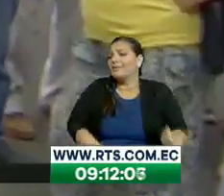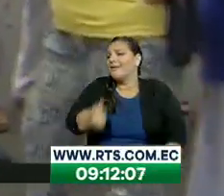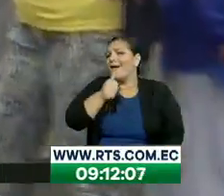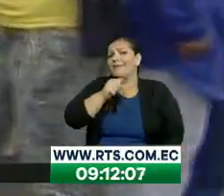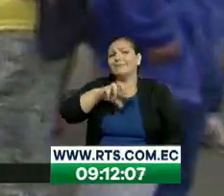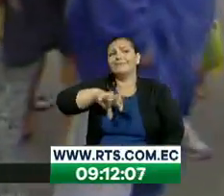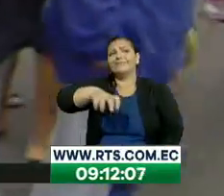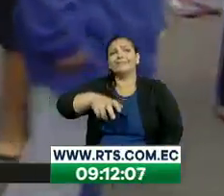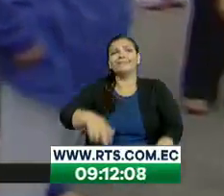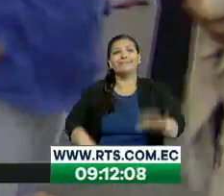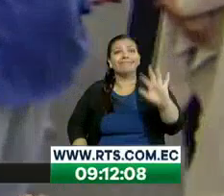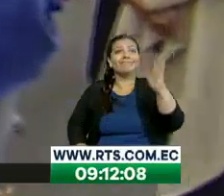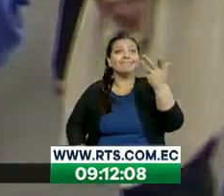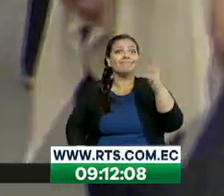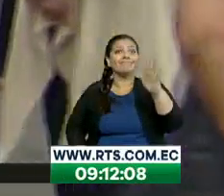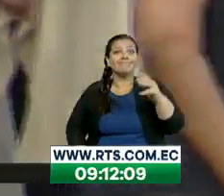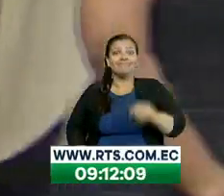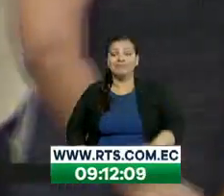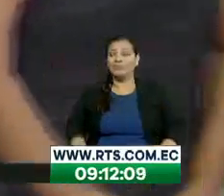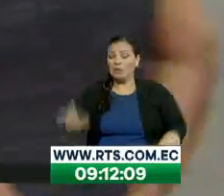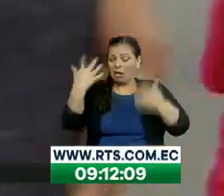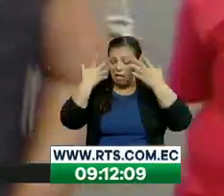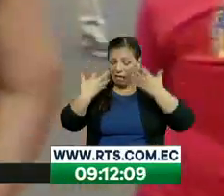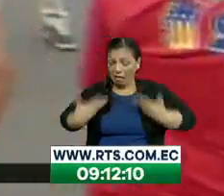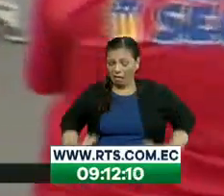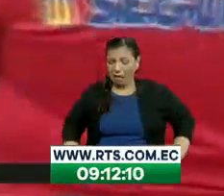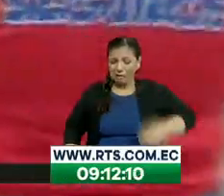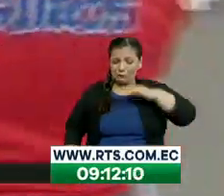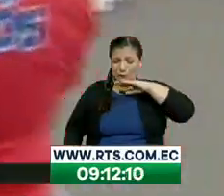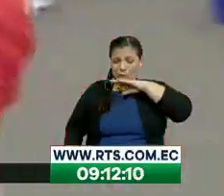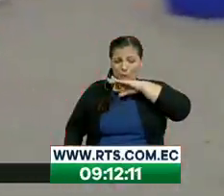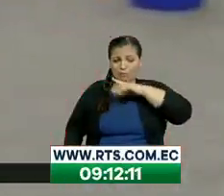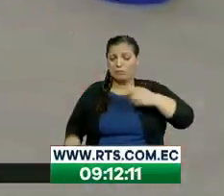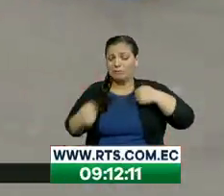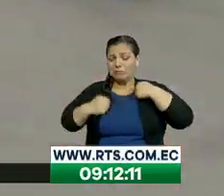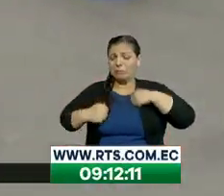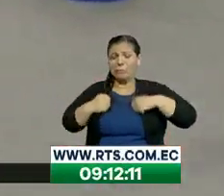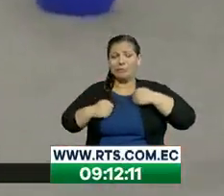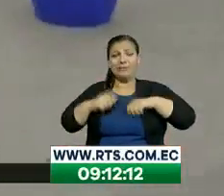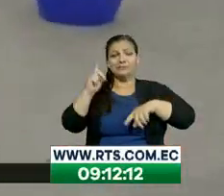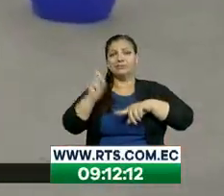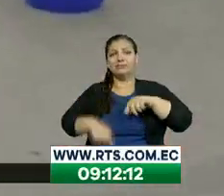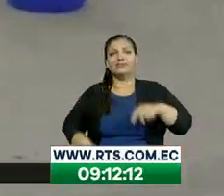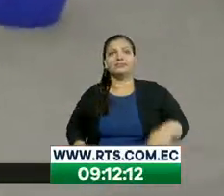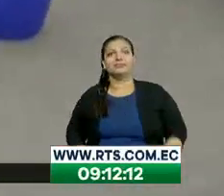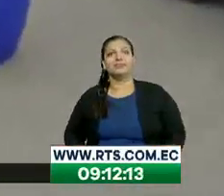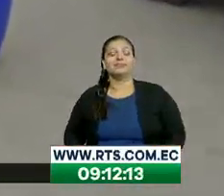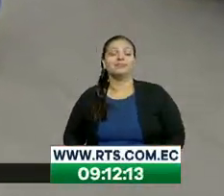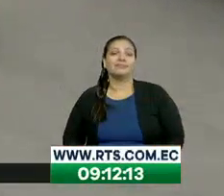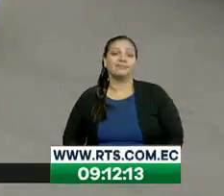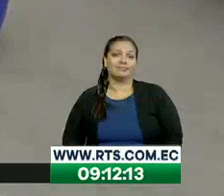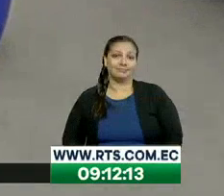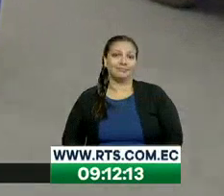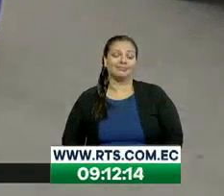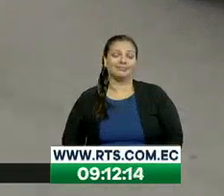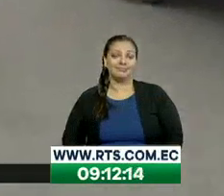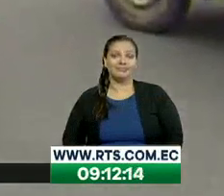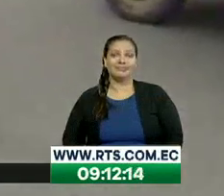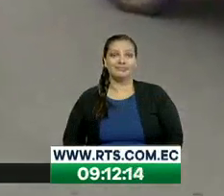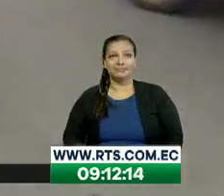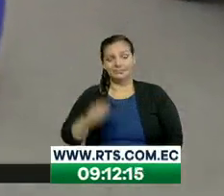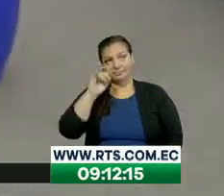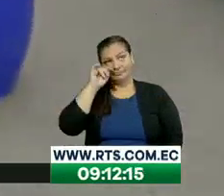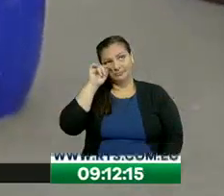limpiar? ¿Con qué agua se van a bañar los niños? Bueno, acá tenemos nosotros la evidencia de lo que los moradores han